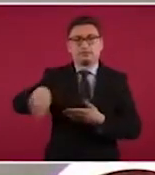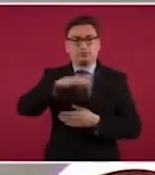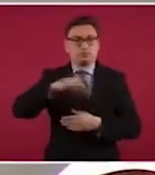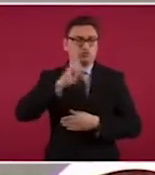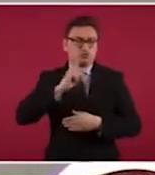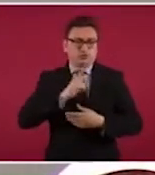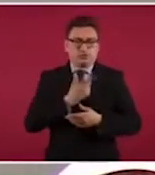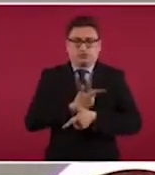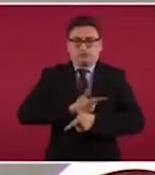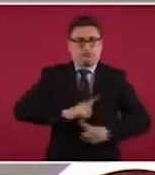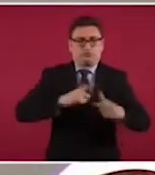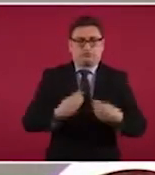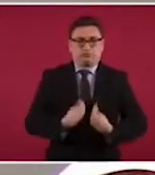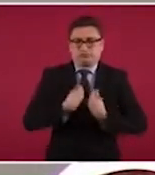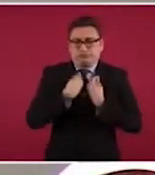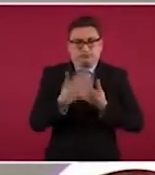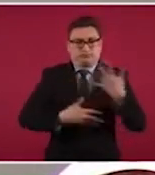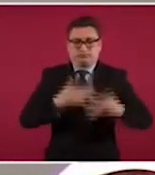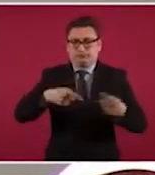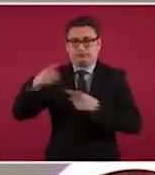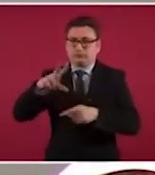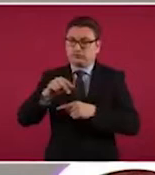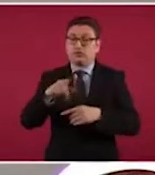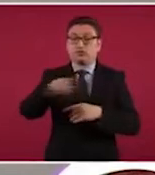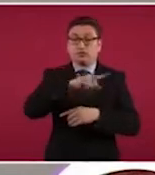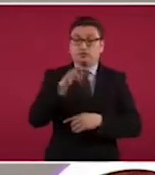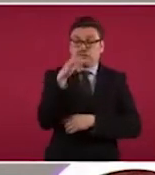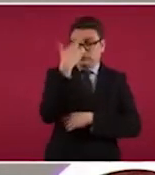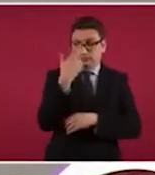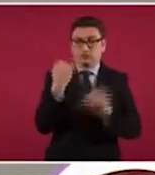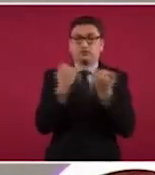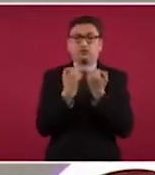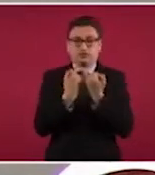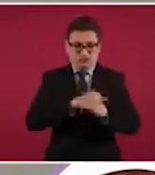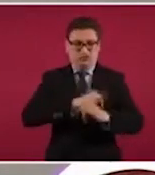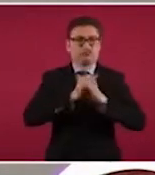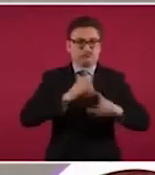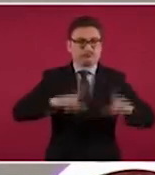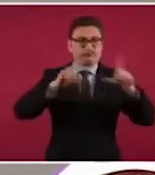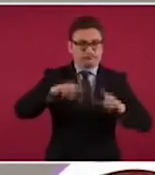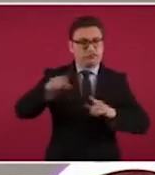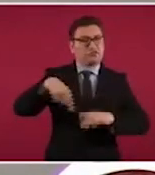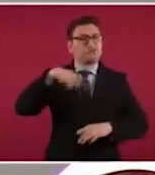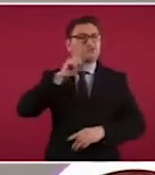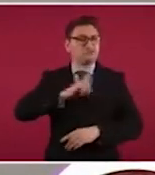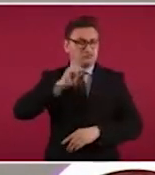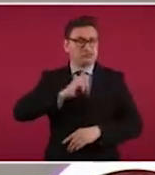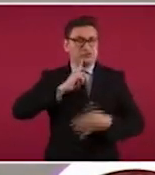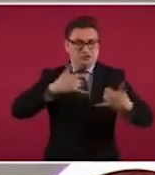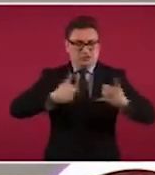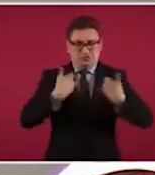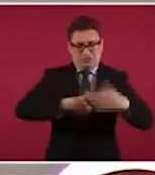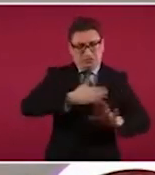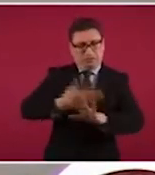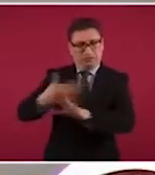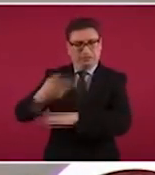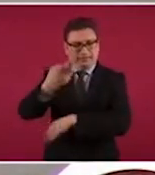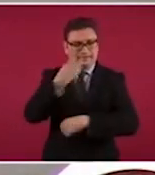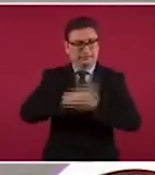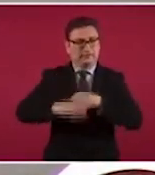Violencia. Hay que recordar que la violencia digital impacta particularmente a las niñas y adolescentes. Y en días